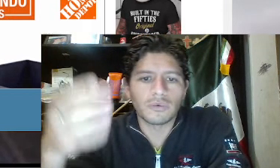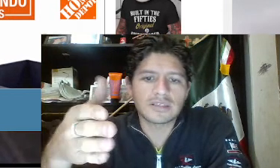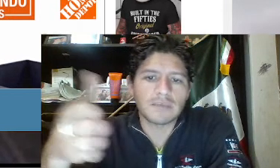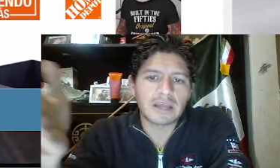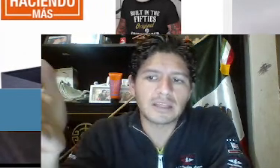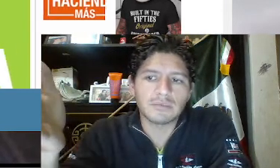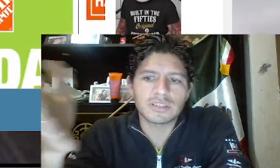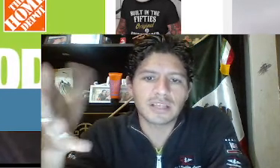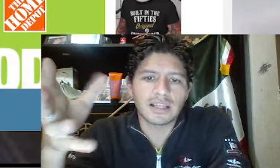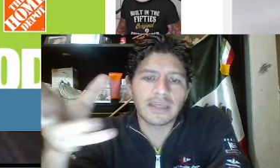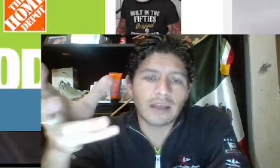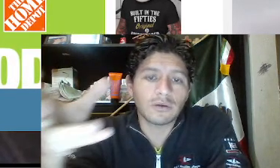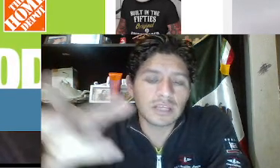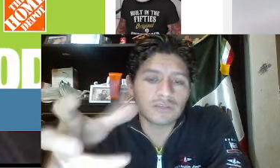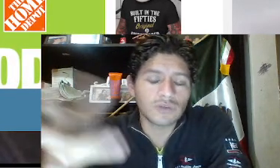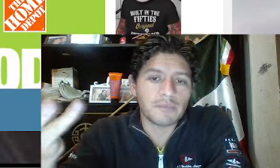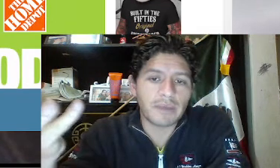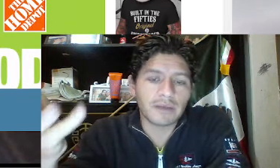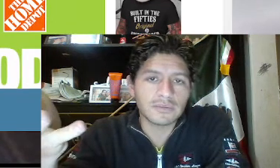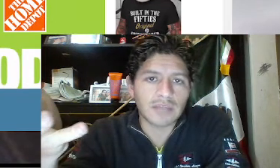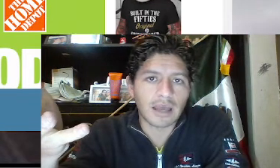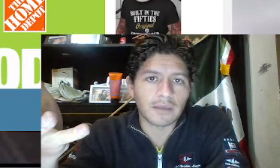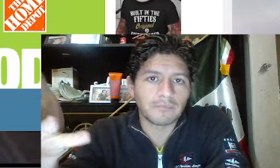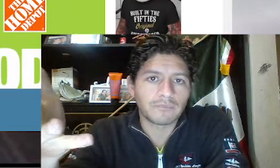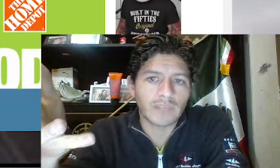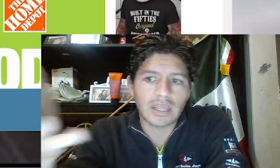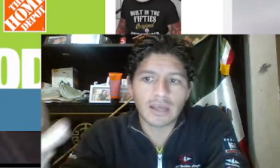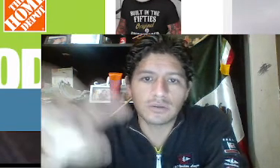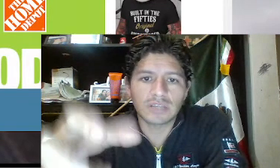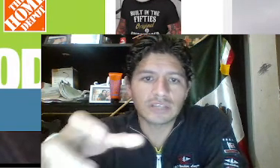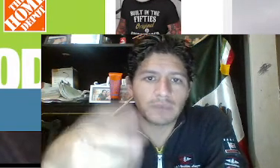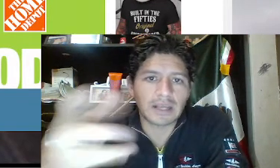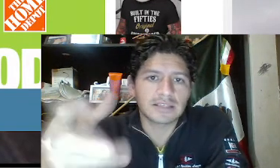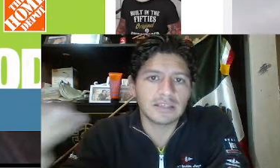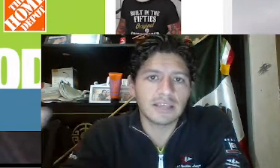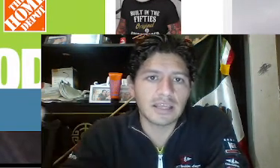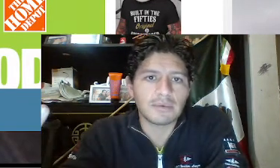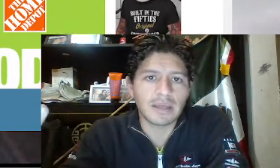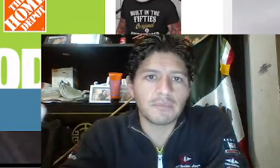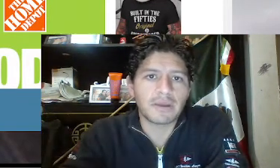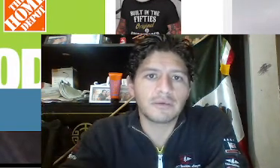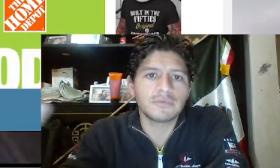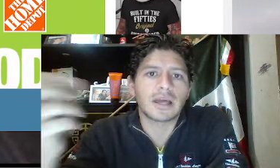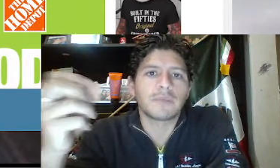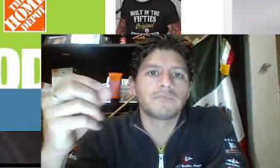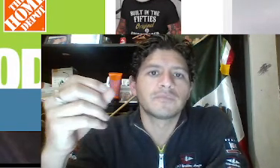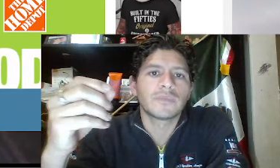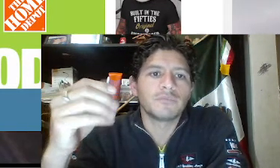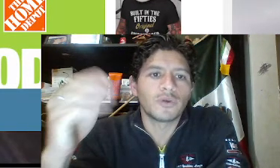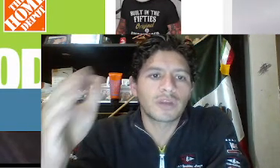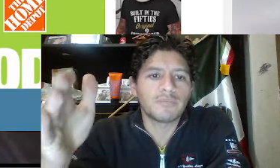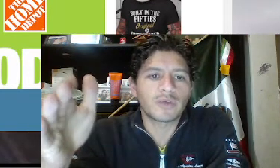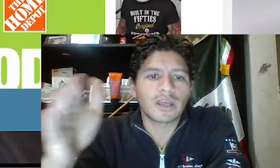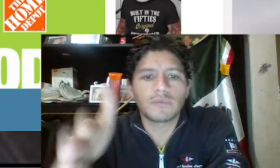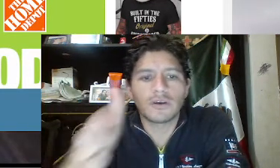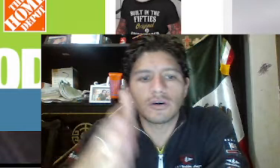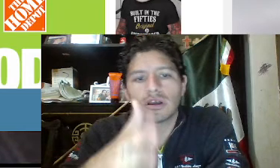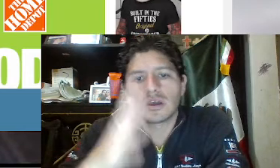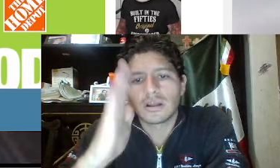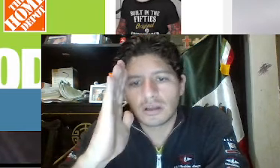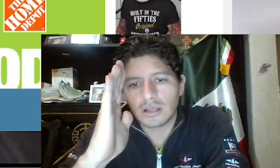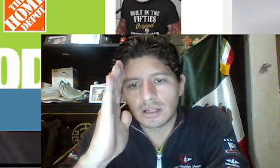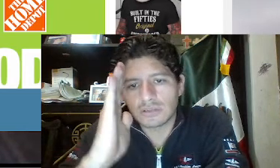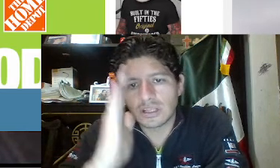pero esa parte pues es que le da contexto a la pregunta, le da contexto para que se entienda bien la pregunta. ¿Por qué? Porque a lo